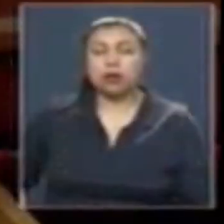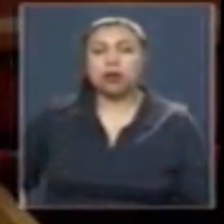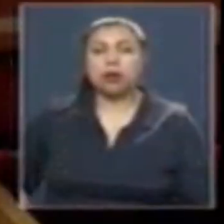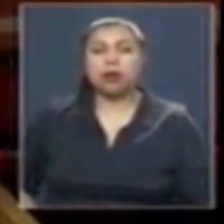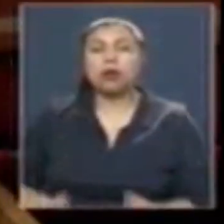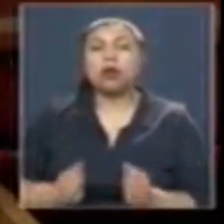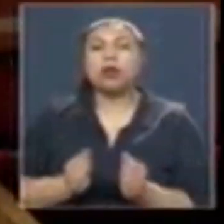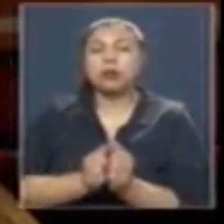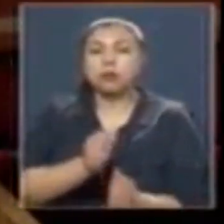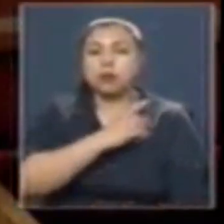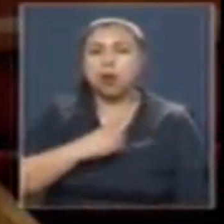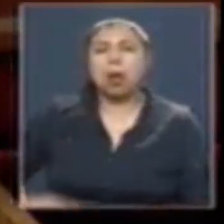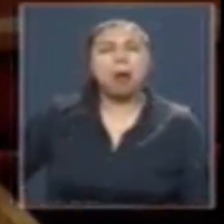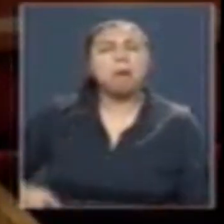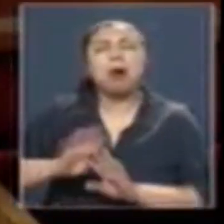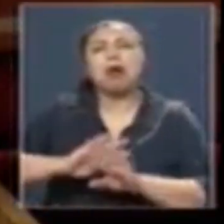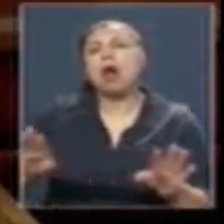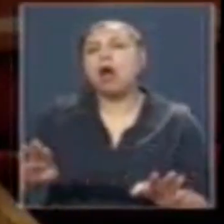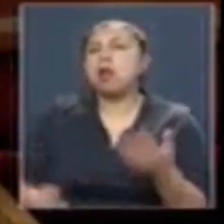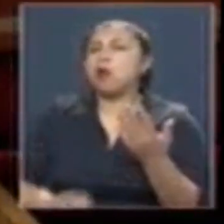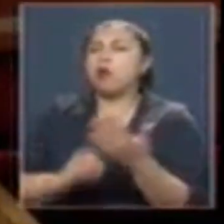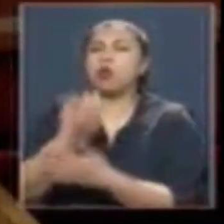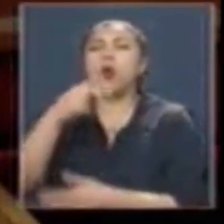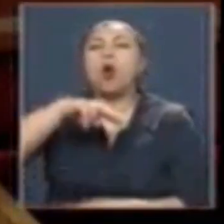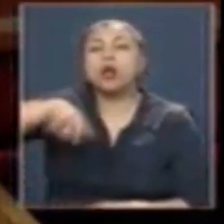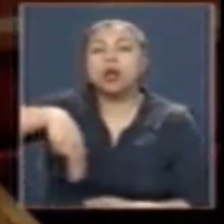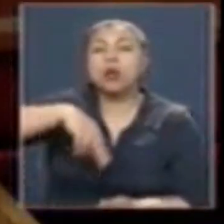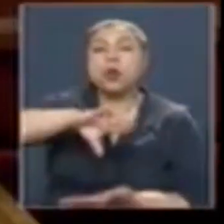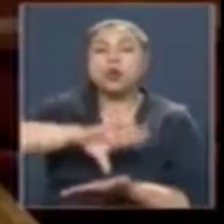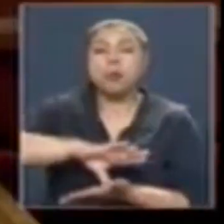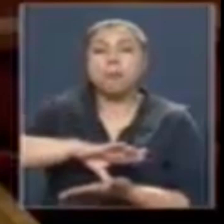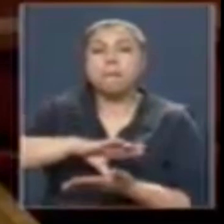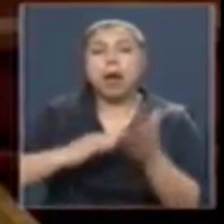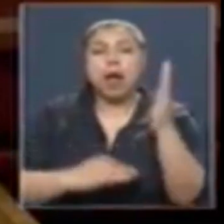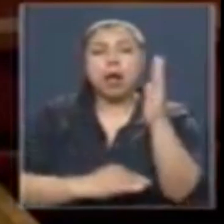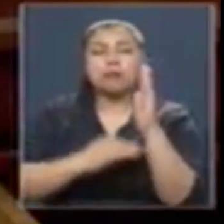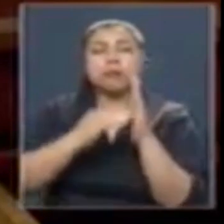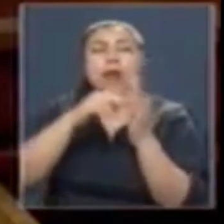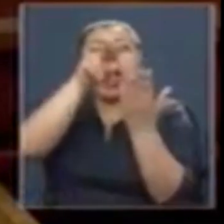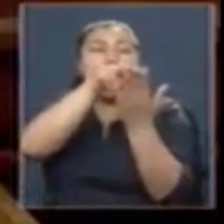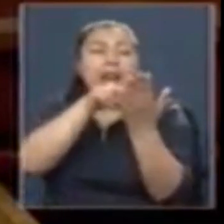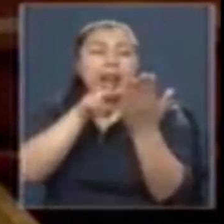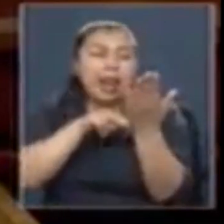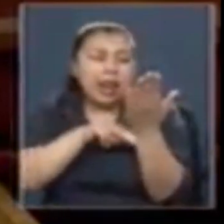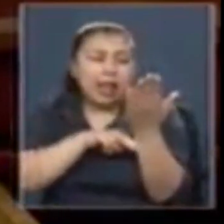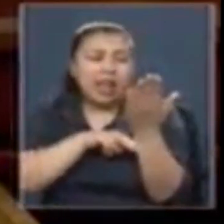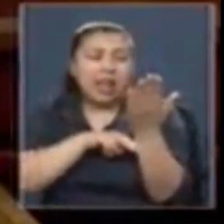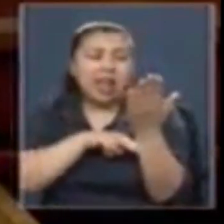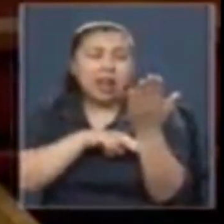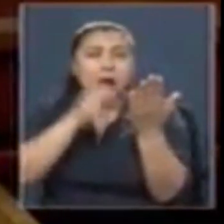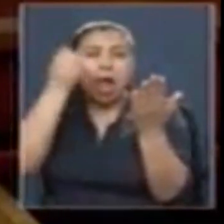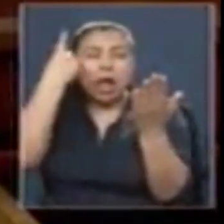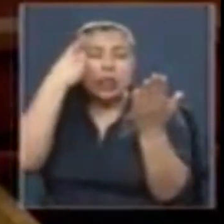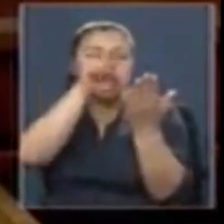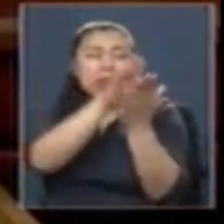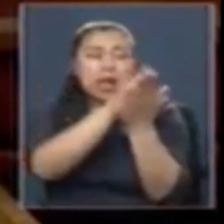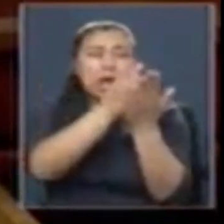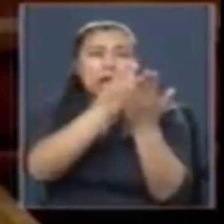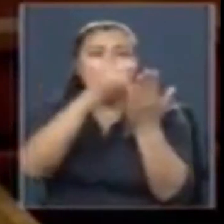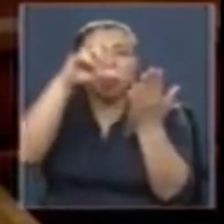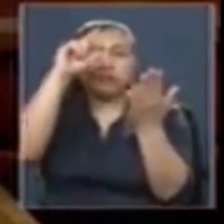Para nadie es novedad que en nuestro país los niveles de lectura y comprensión lectora son bajísimos. Hay estudios del Consejo